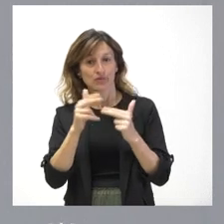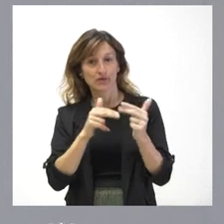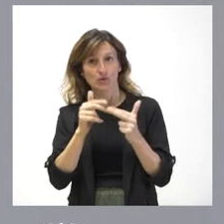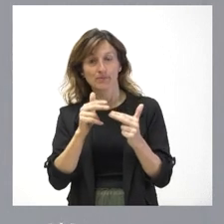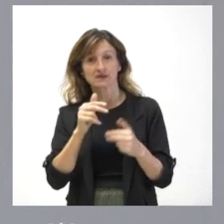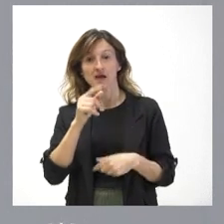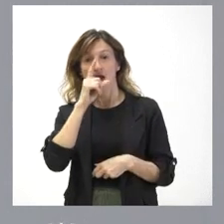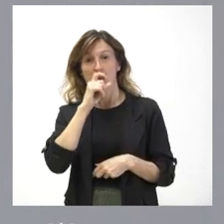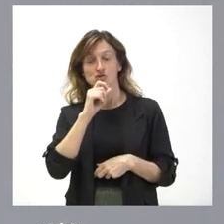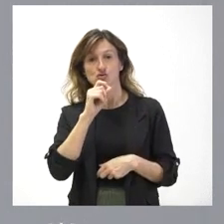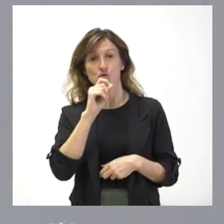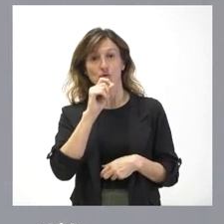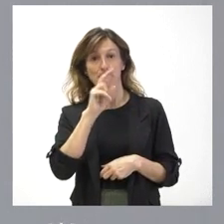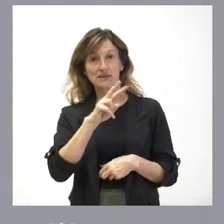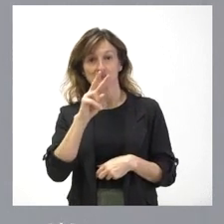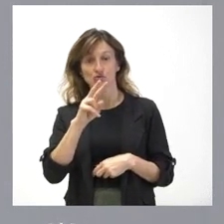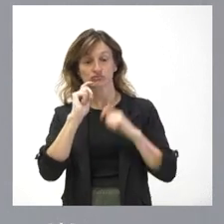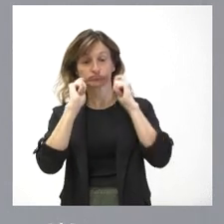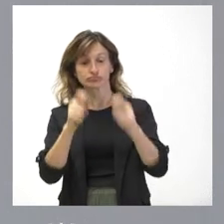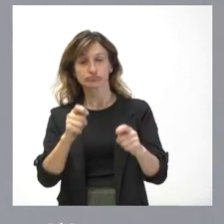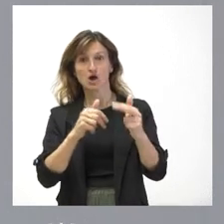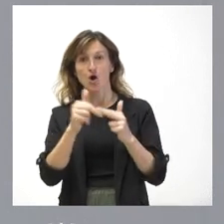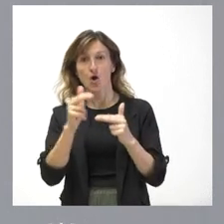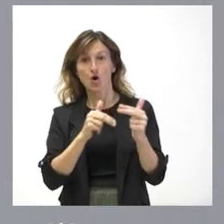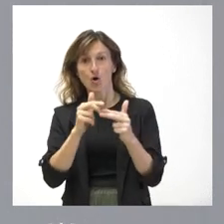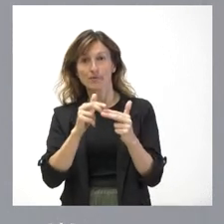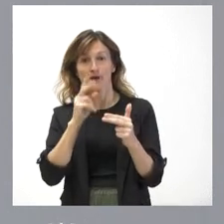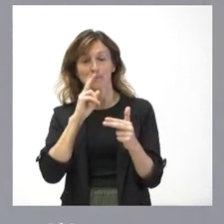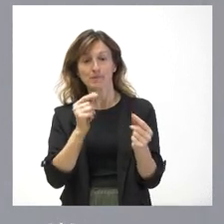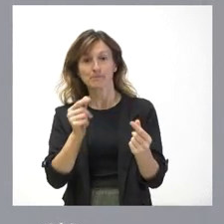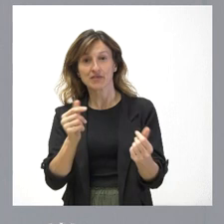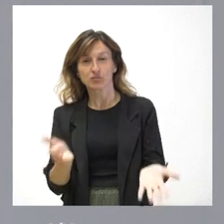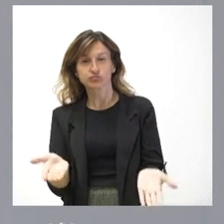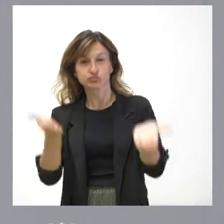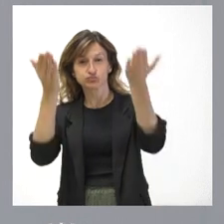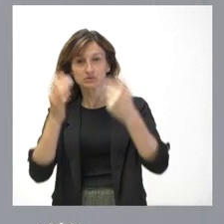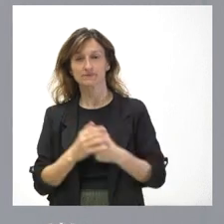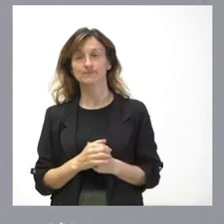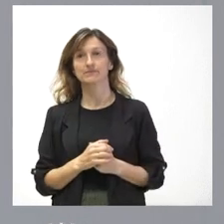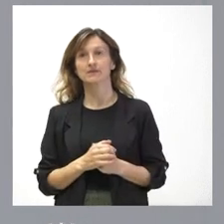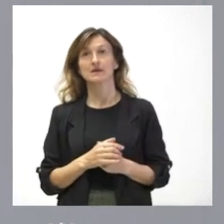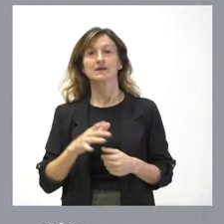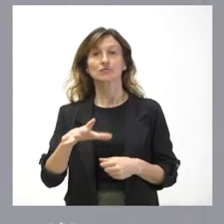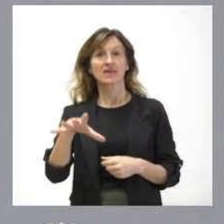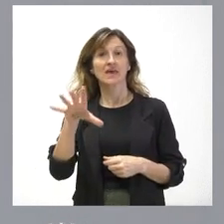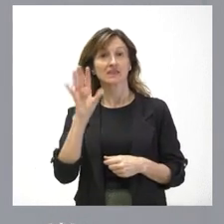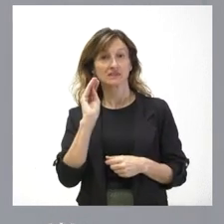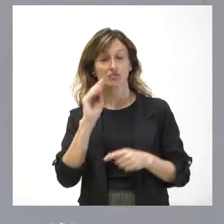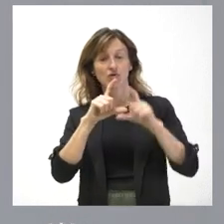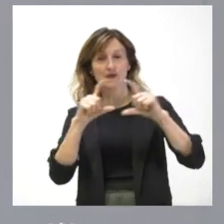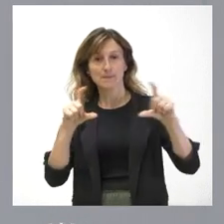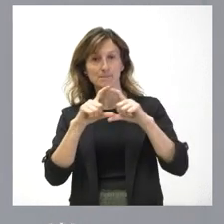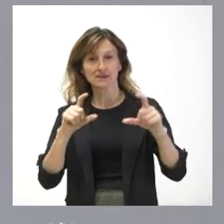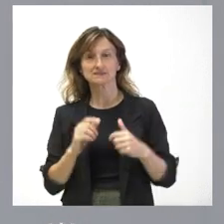2022 una vez adjudicada la obra El incremento de todos los precios ha sido sustancial y puedo entender que muchas empresas que han